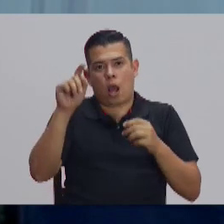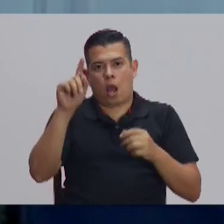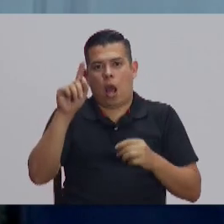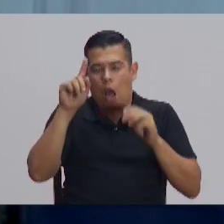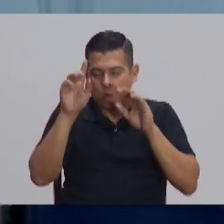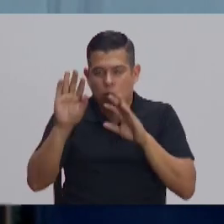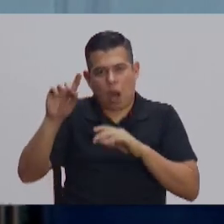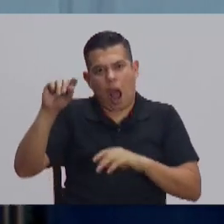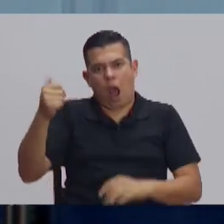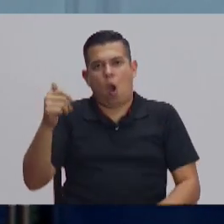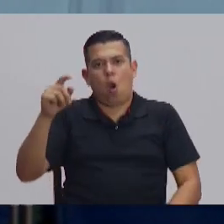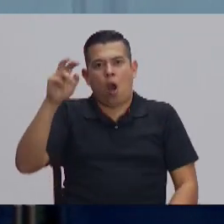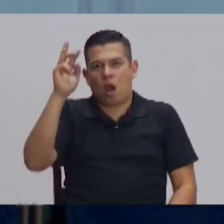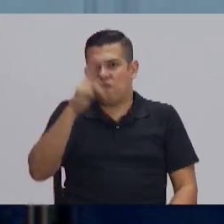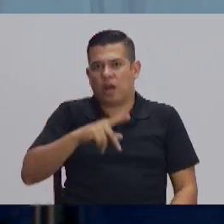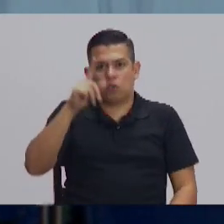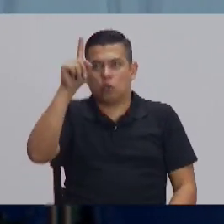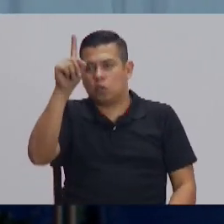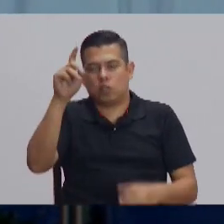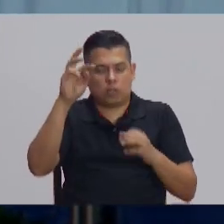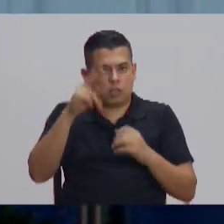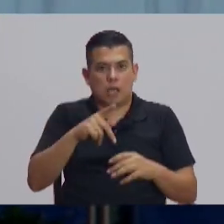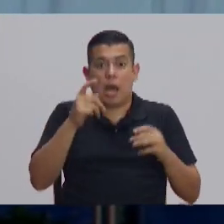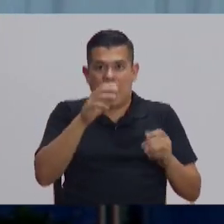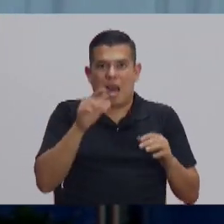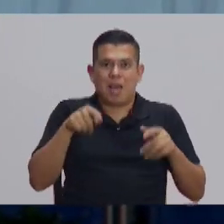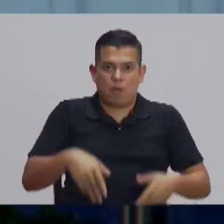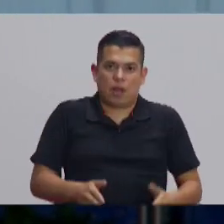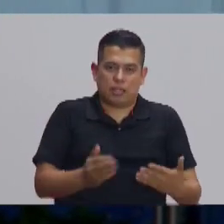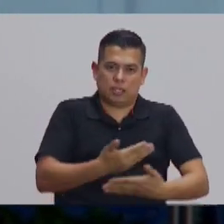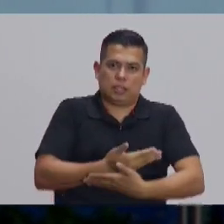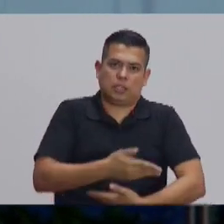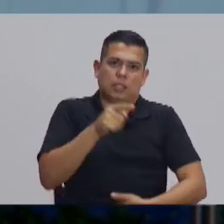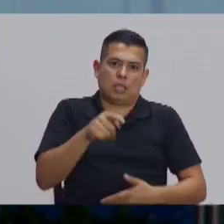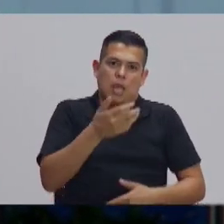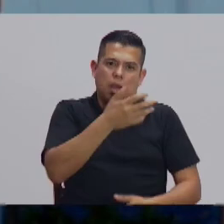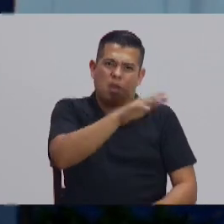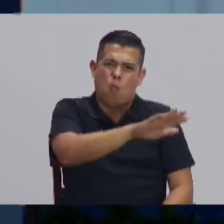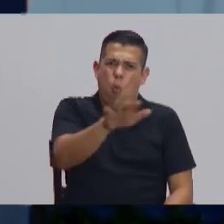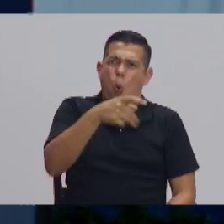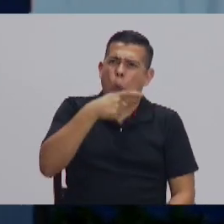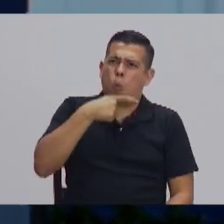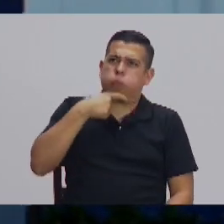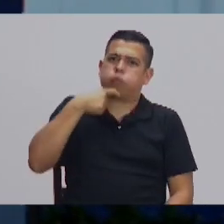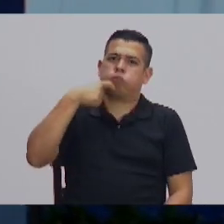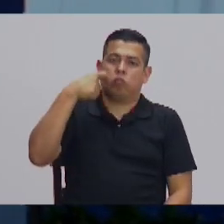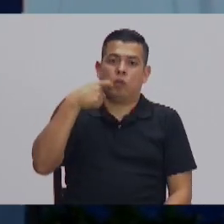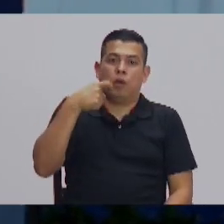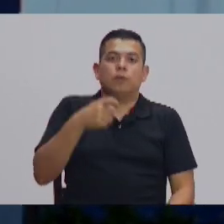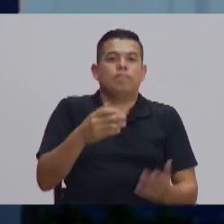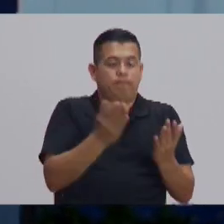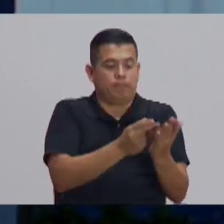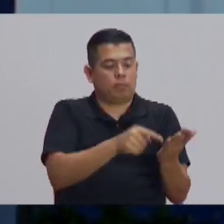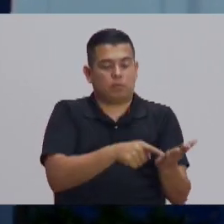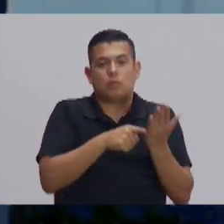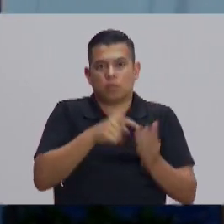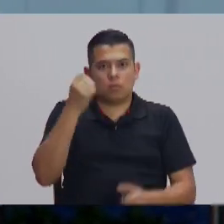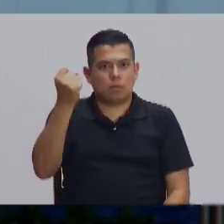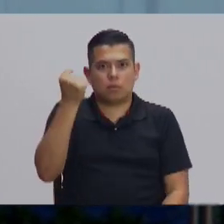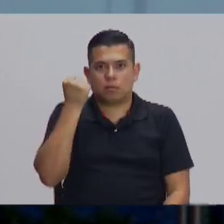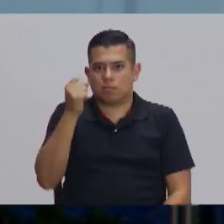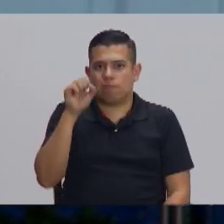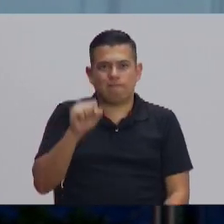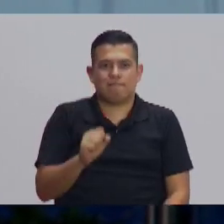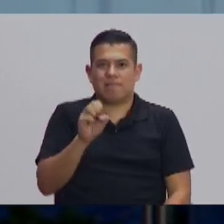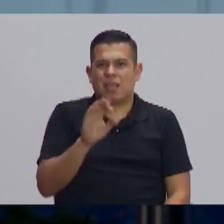muchas ocasiones ellos habían nacido en el desierto más aún así dios nos enseña la importancia de que no